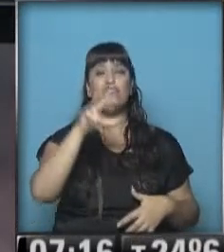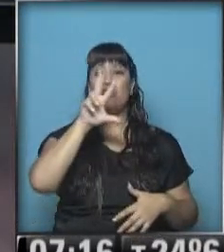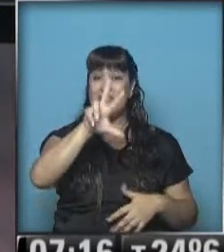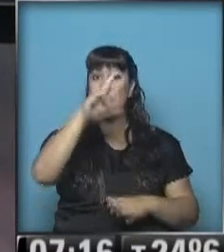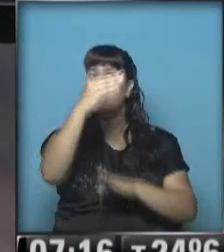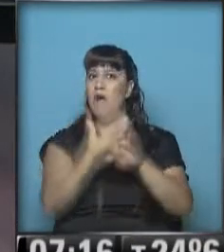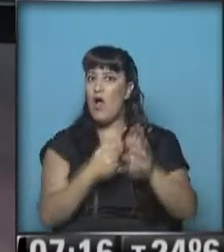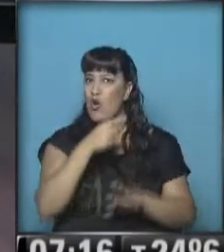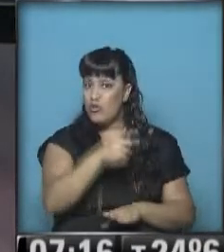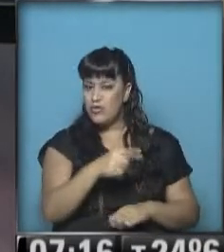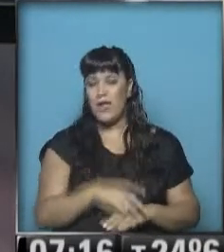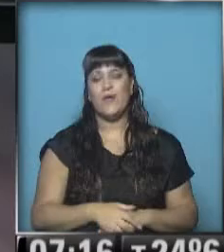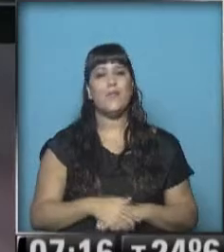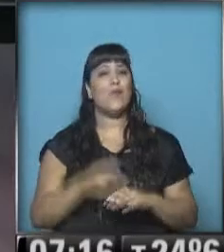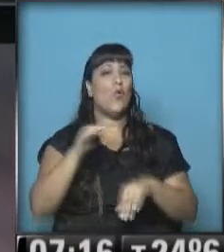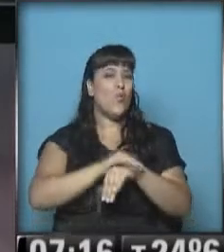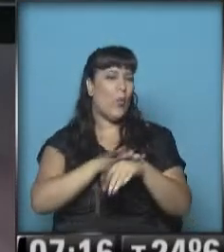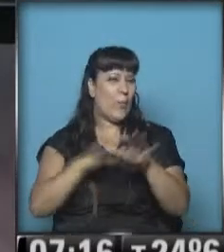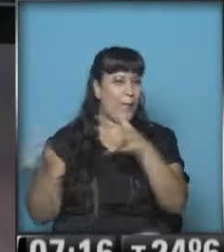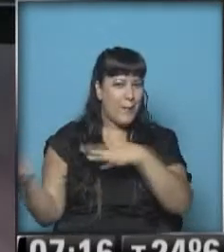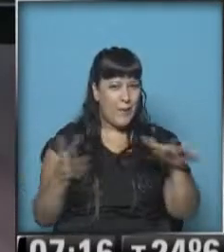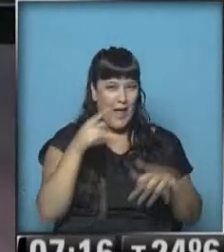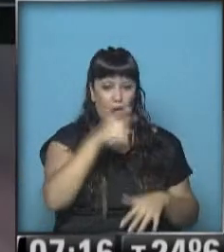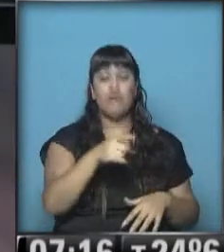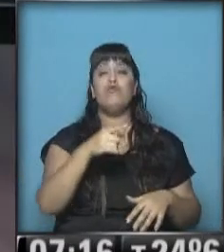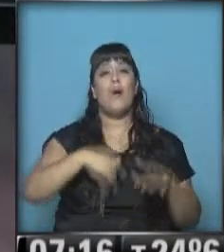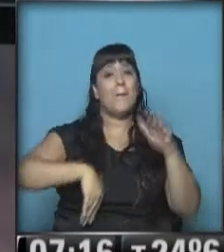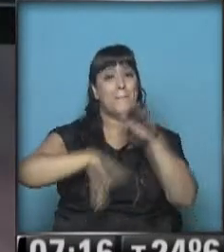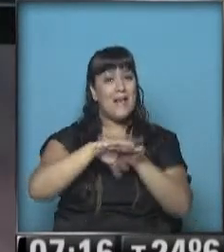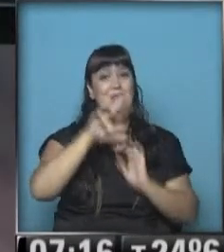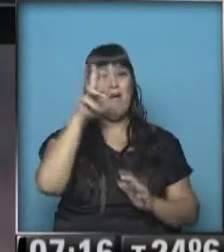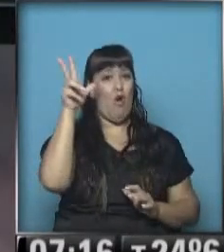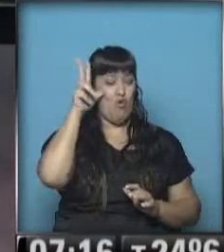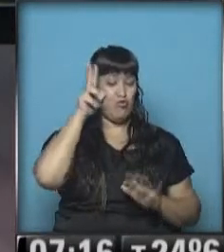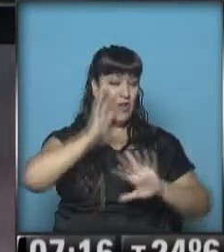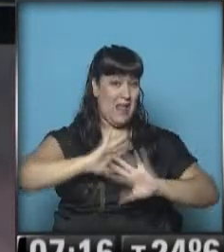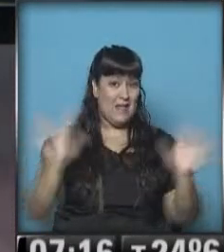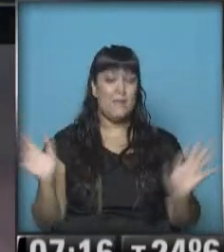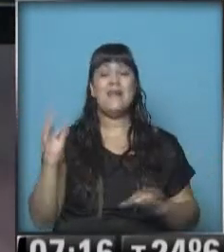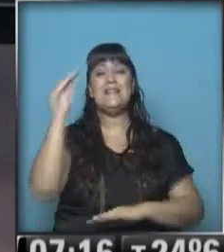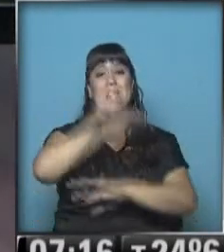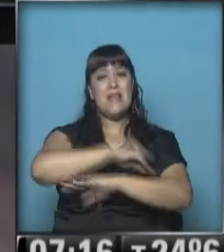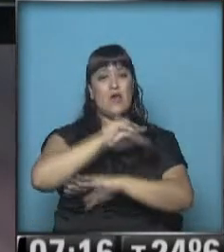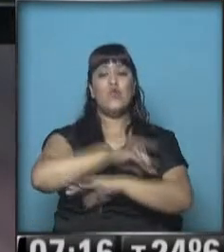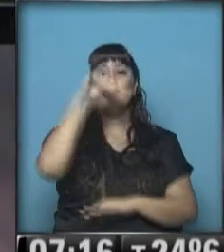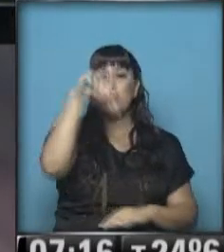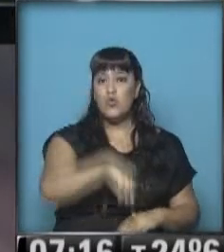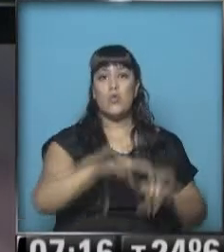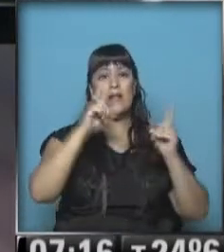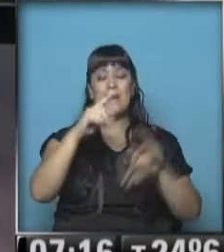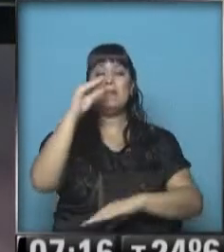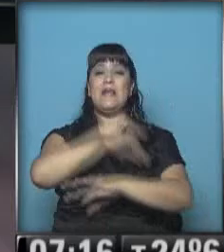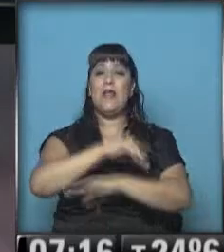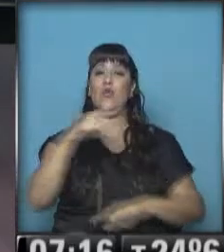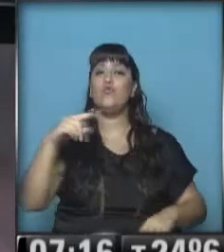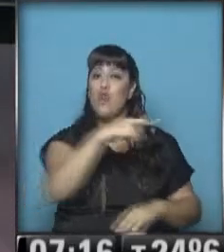bajo cero. Efecto del viento, la máxima solamente 8 para esta ciudad. Sur de Santa Cruz, oeste de Santa Cruz y de